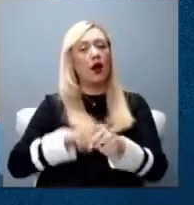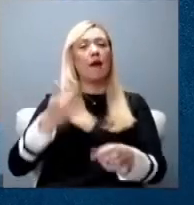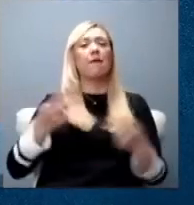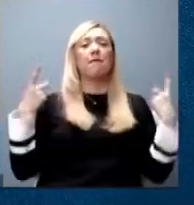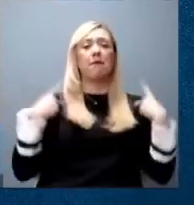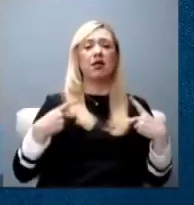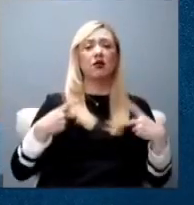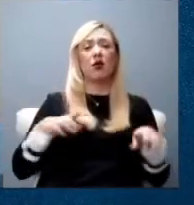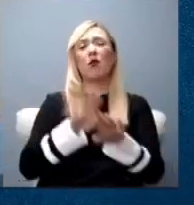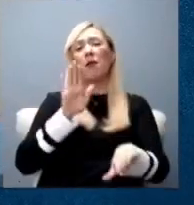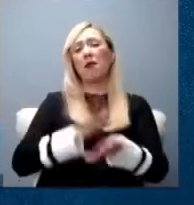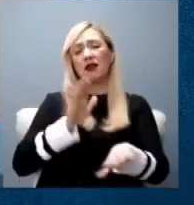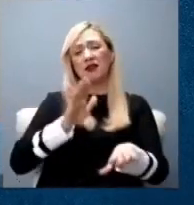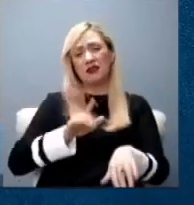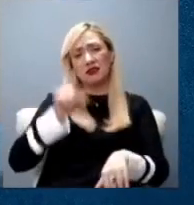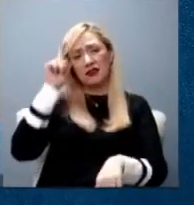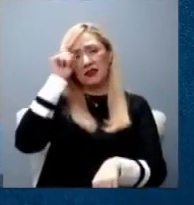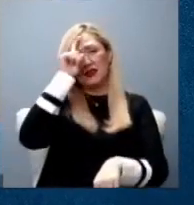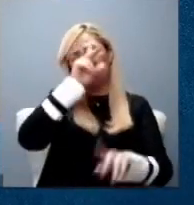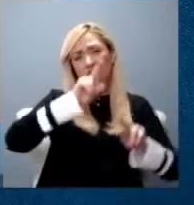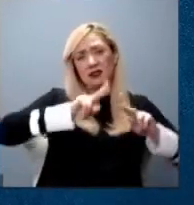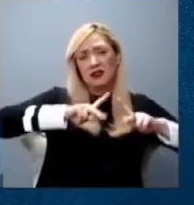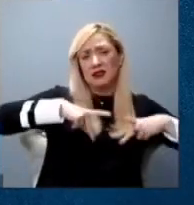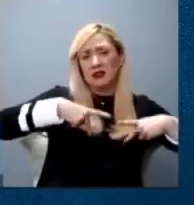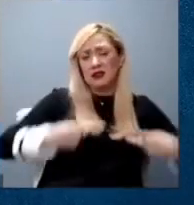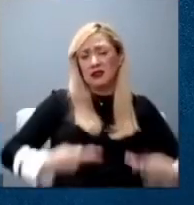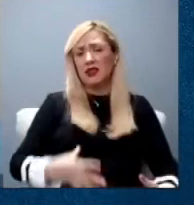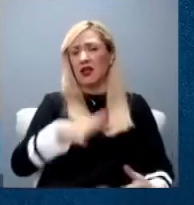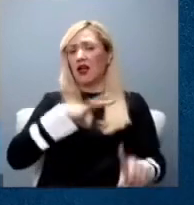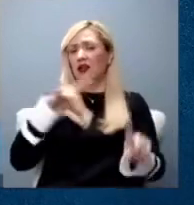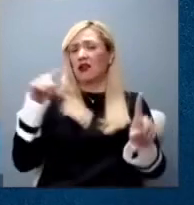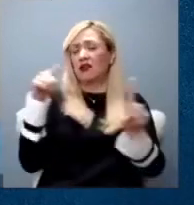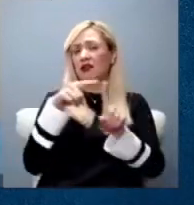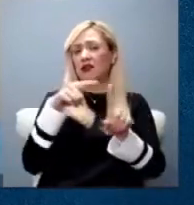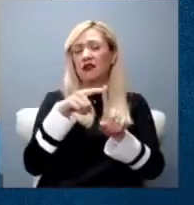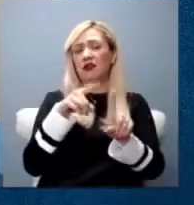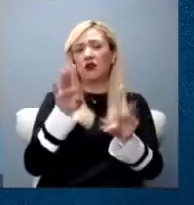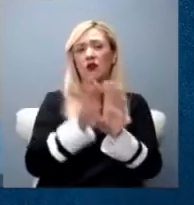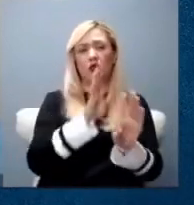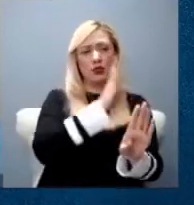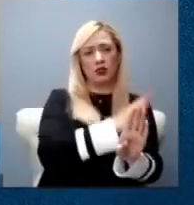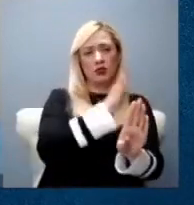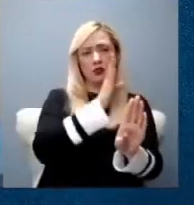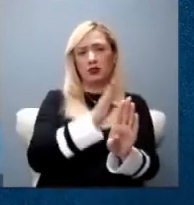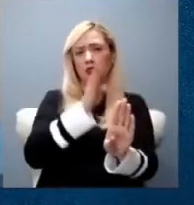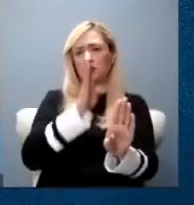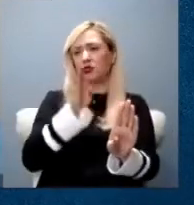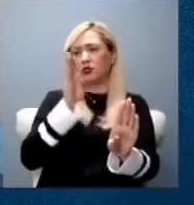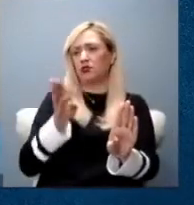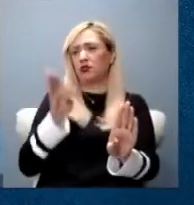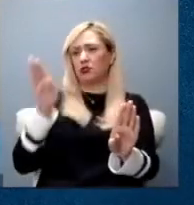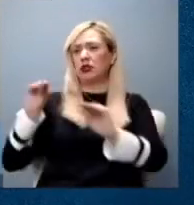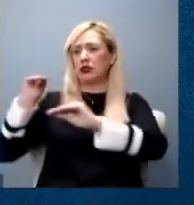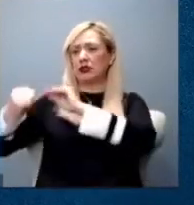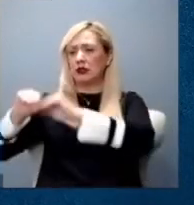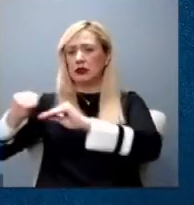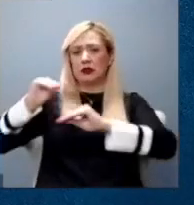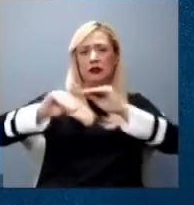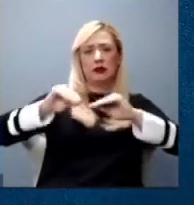situación de vulnerabilidad, ¿no? Me parece que hay un eje para trazar y que me parece para desarrollar con relación a